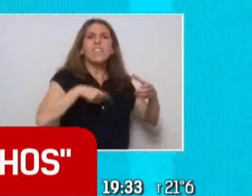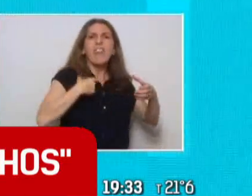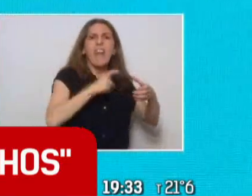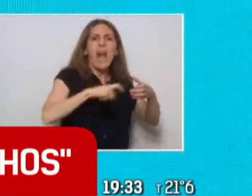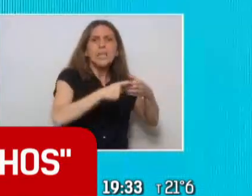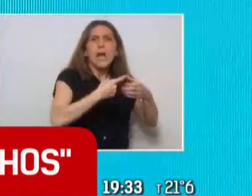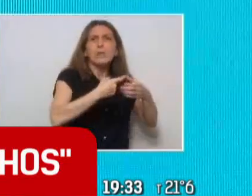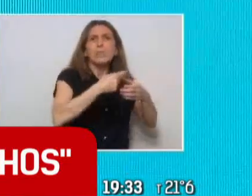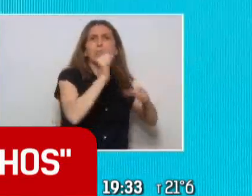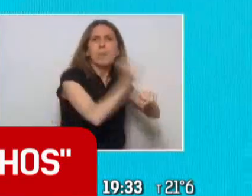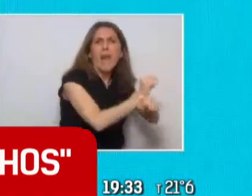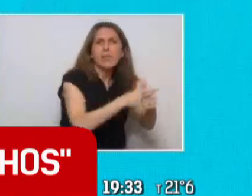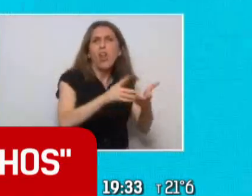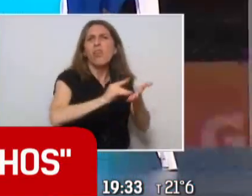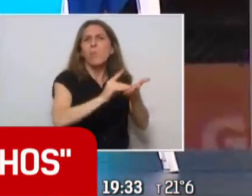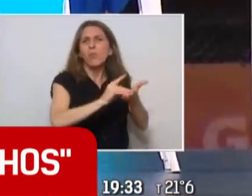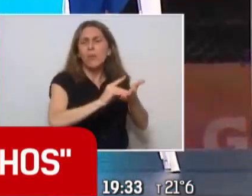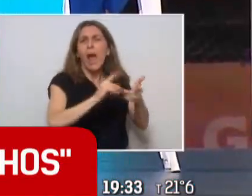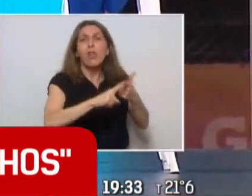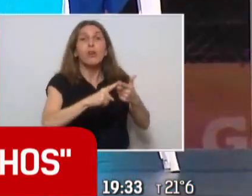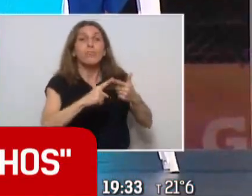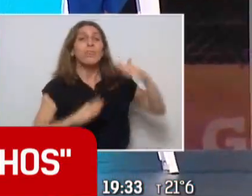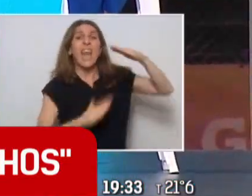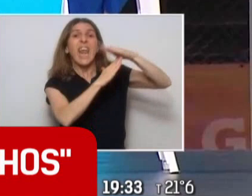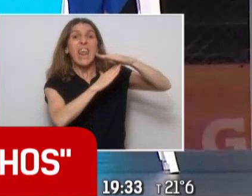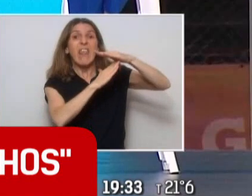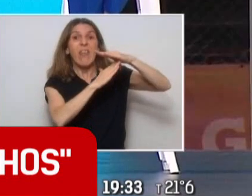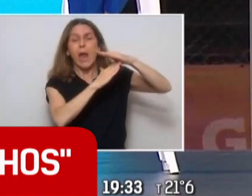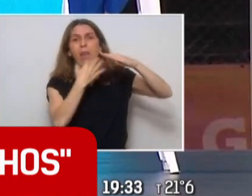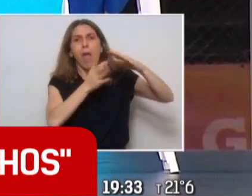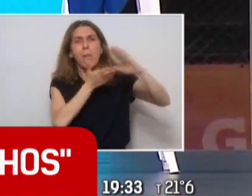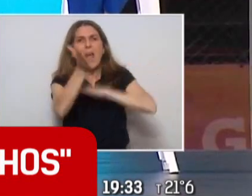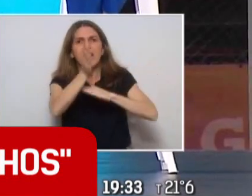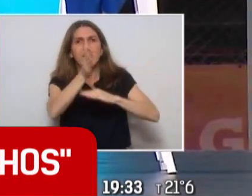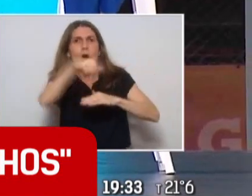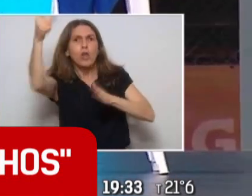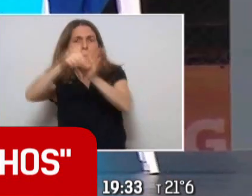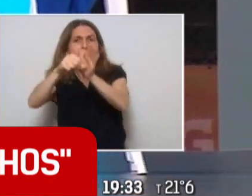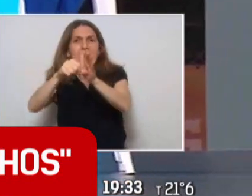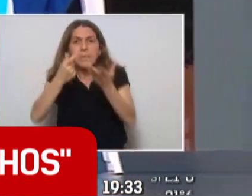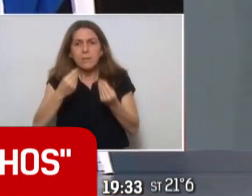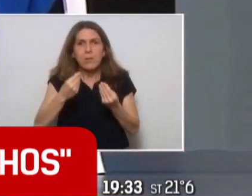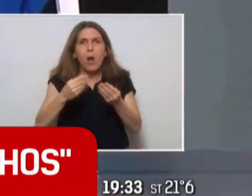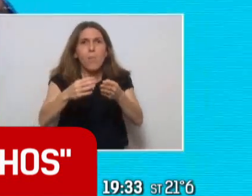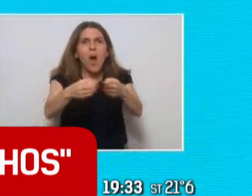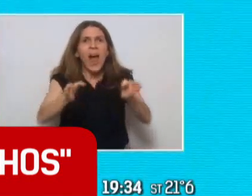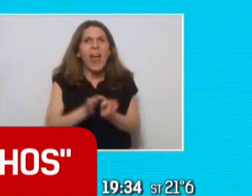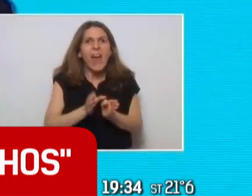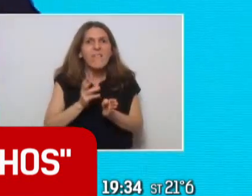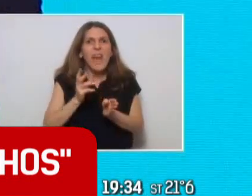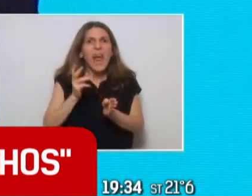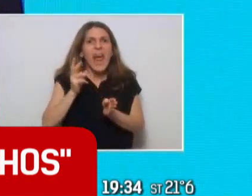fueron diputados, nuestro líder terminó exiliado, el cadáver de Evita fue robado para que nadie lo tenga